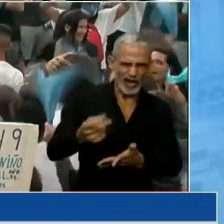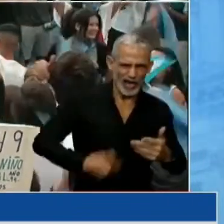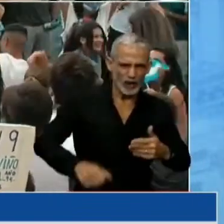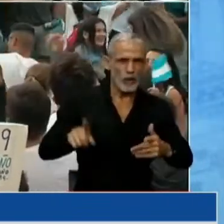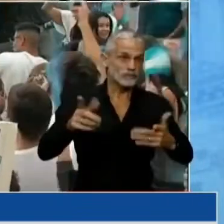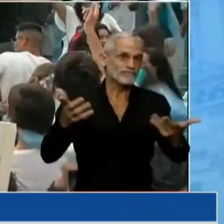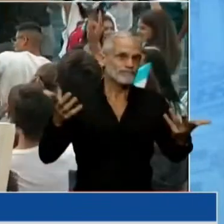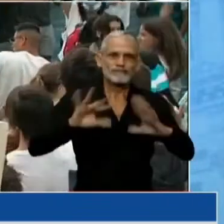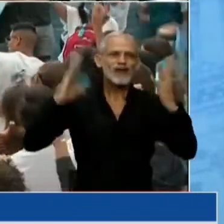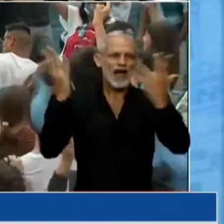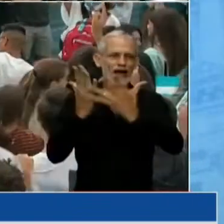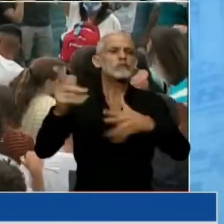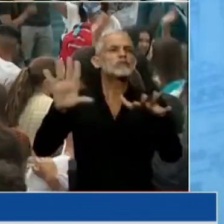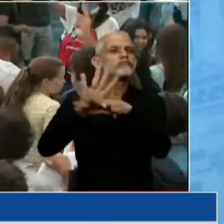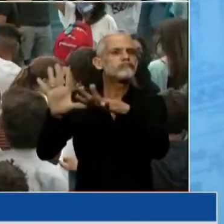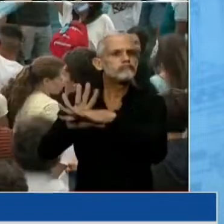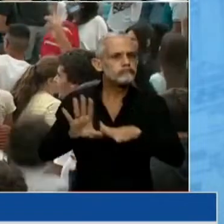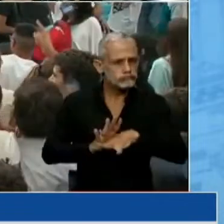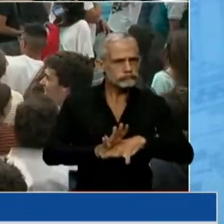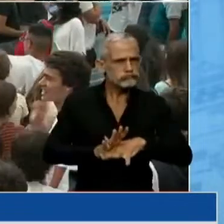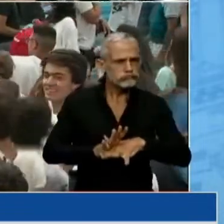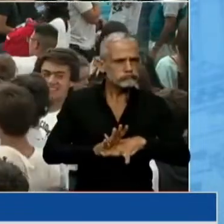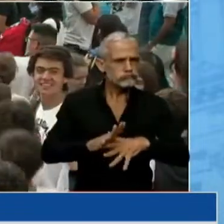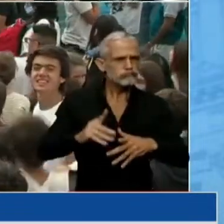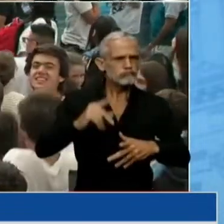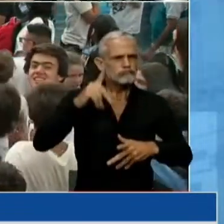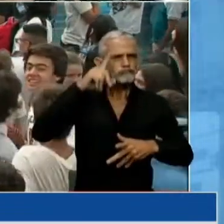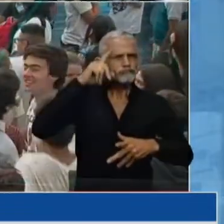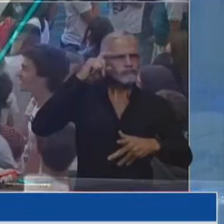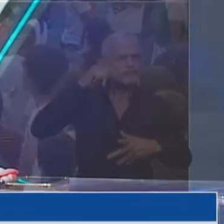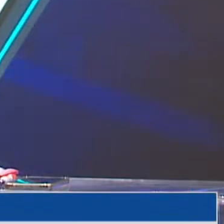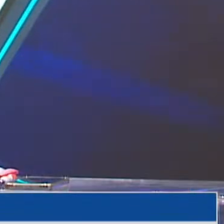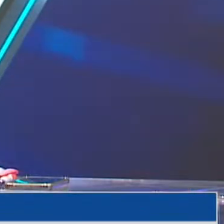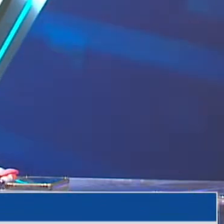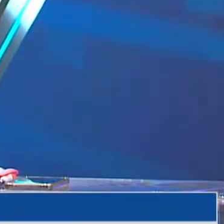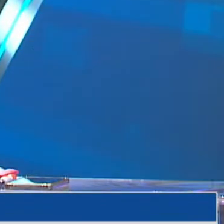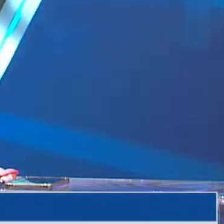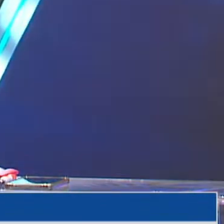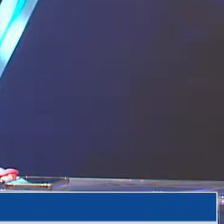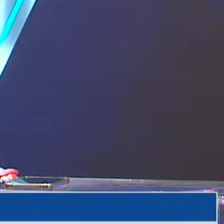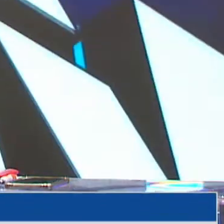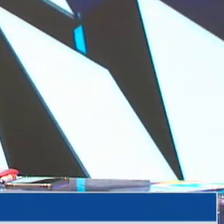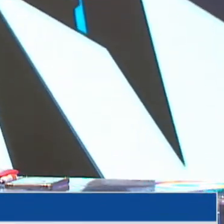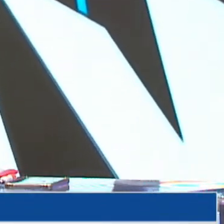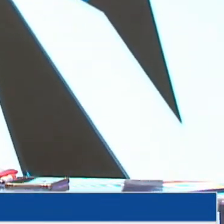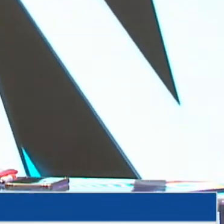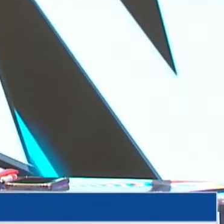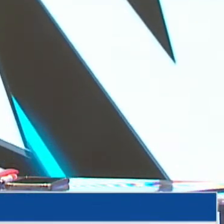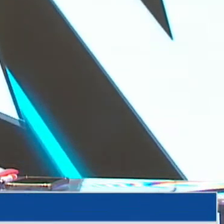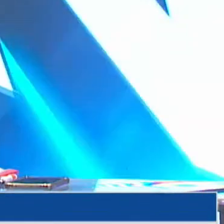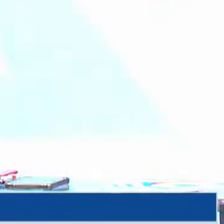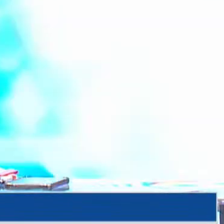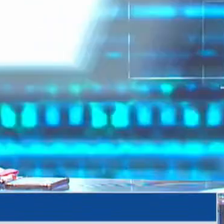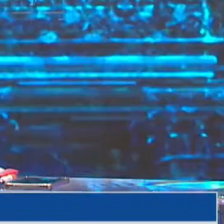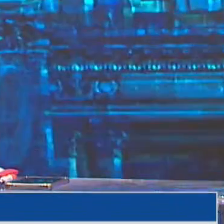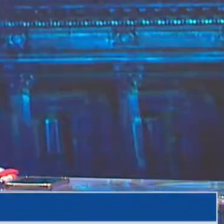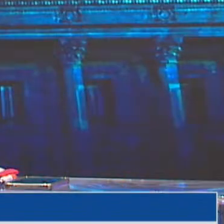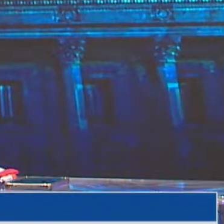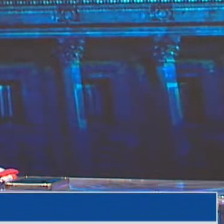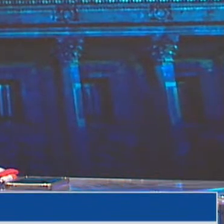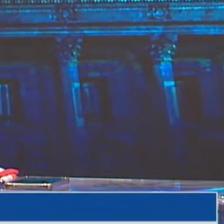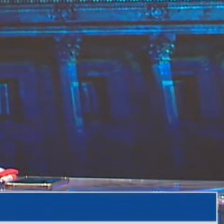mundo ha mostrado su eficacia, el abordaje sanitario. Ahí le escuchábamos a la diputada Silvia Lospenato,